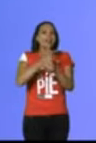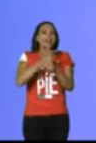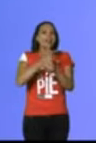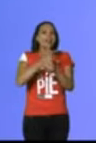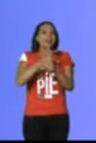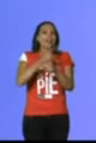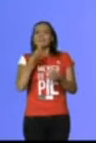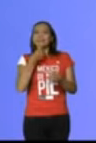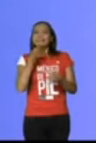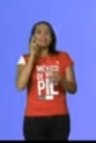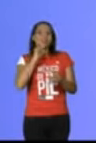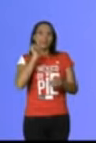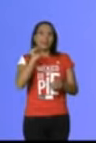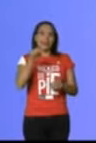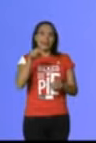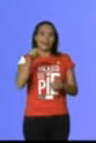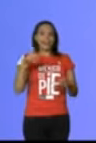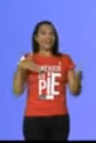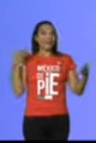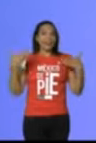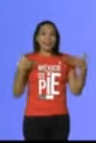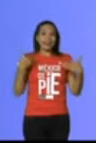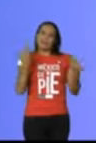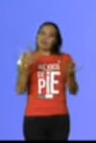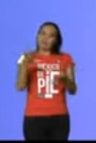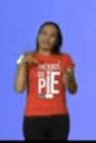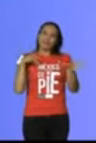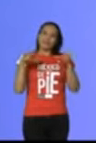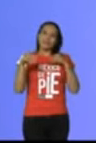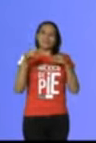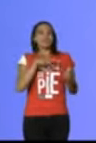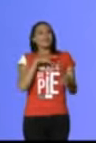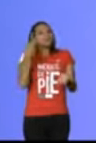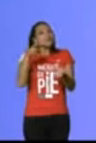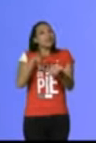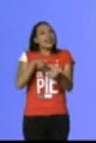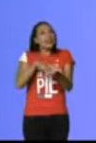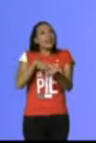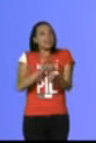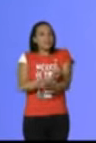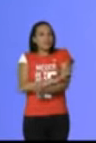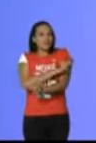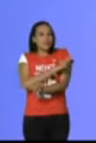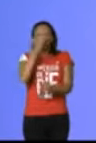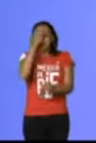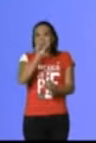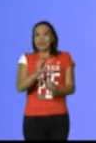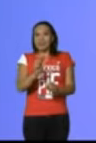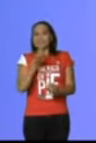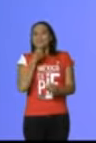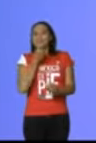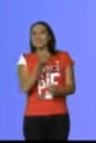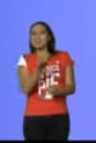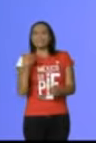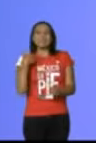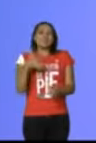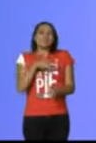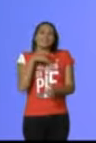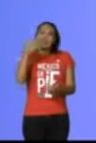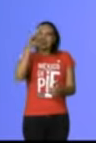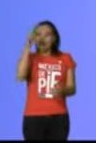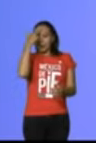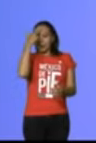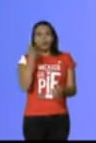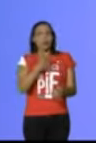sonrisa de Atenea, una alegría que contagia a valorar. Conocer a estos niños me hizo recordar que me